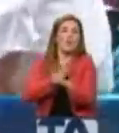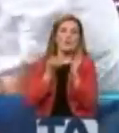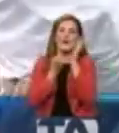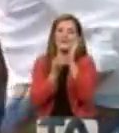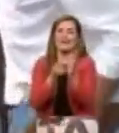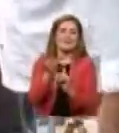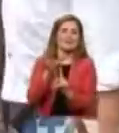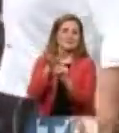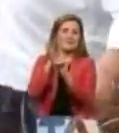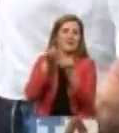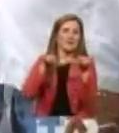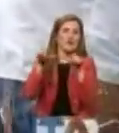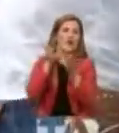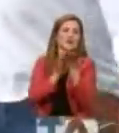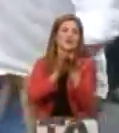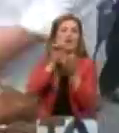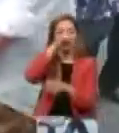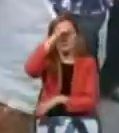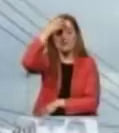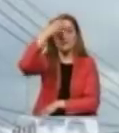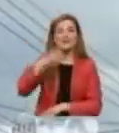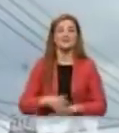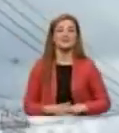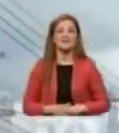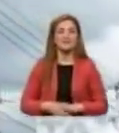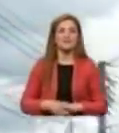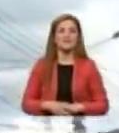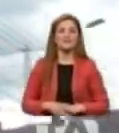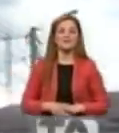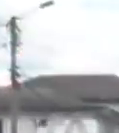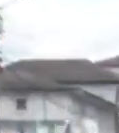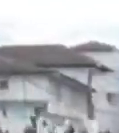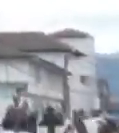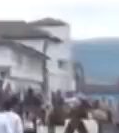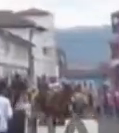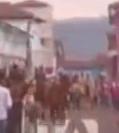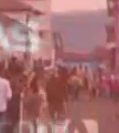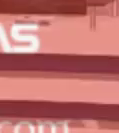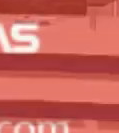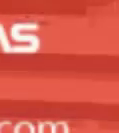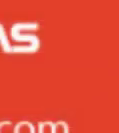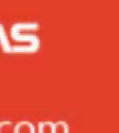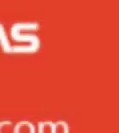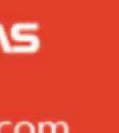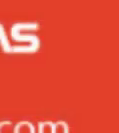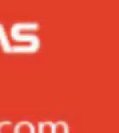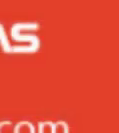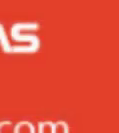manera especial el cantón de Rumiñahui. Paul Coello, 24 horas.